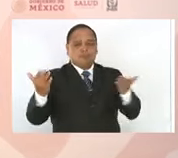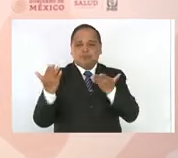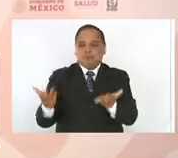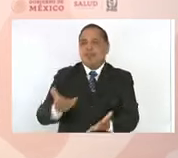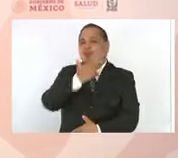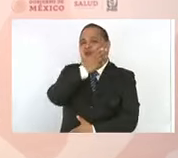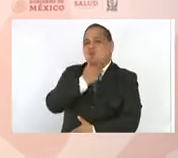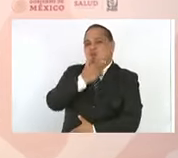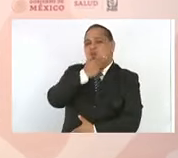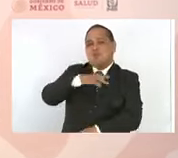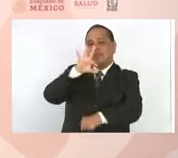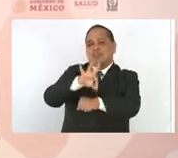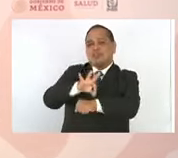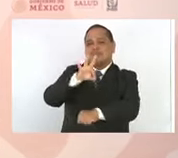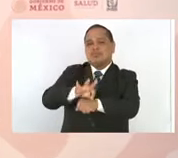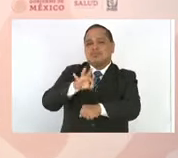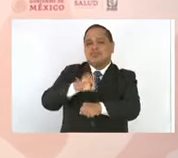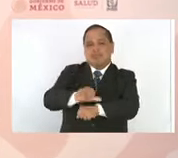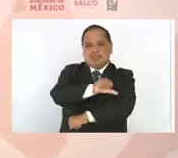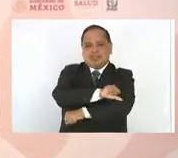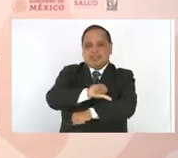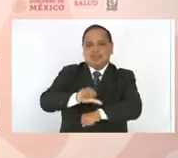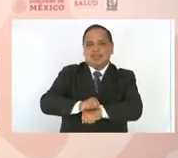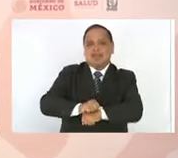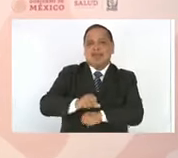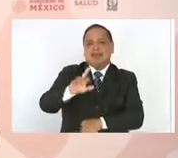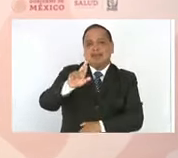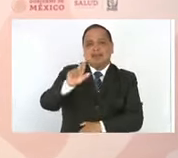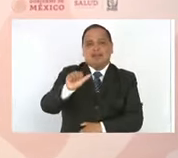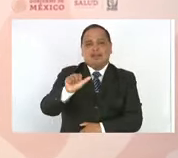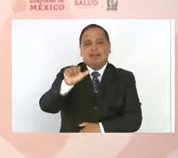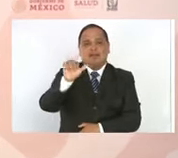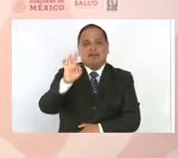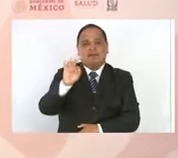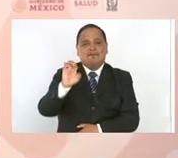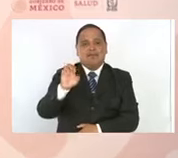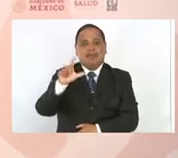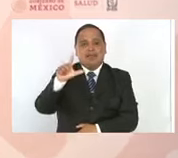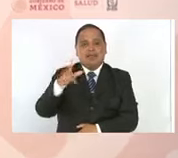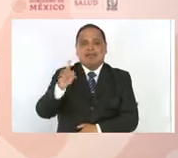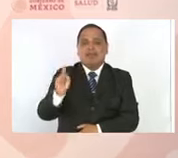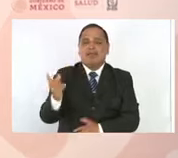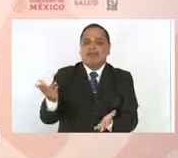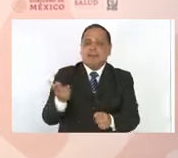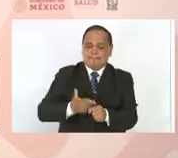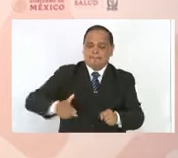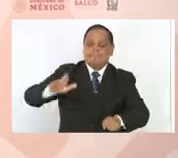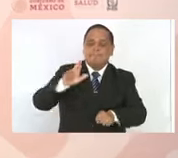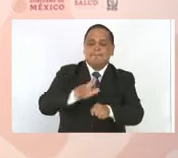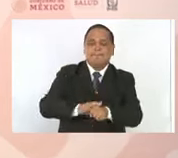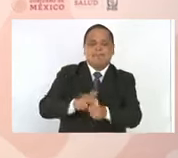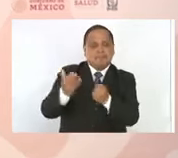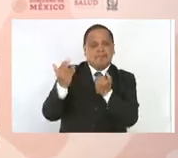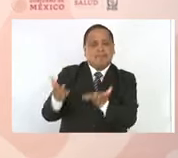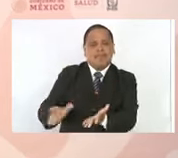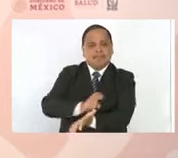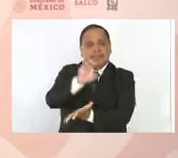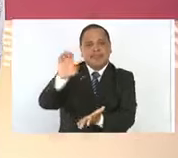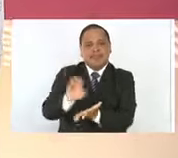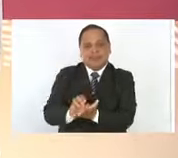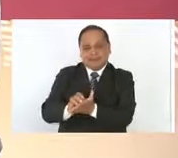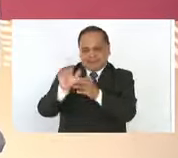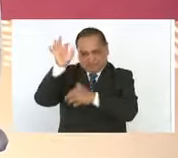Durán, un médico cirujano que labora en el Hospital IMSS Bienestar de Escárcega, aquí en Campeche, y que está aquí con nosotros.